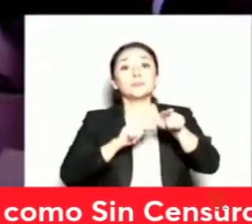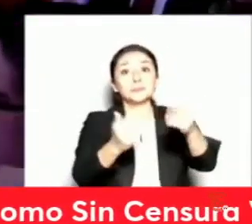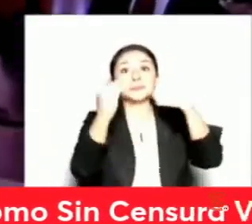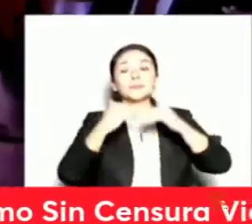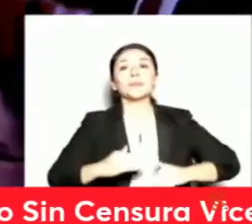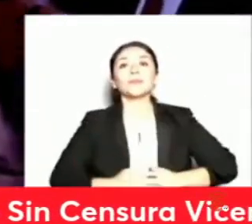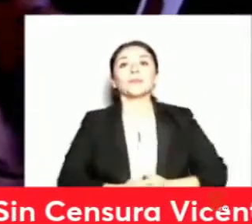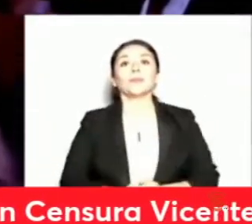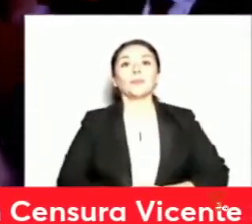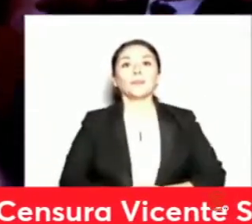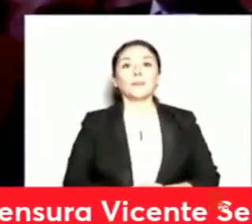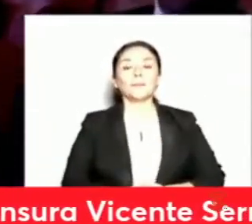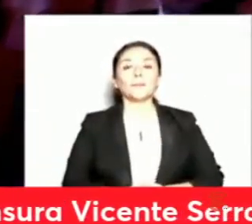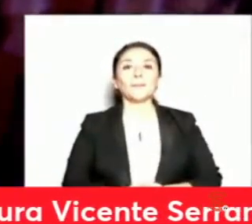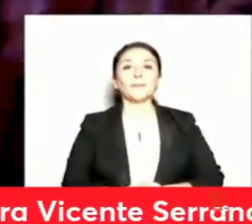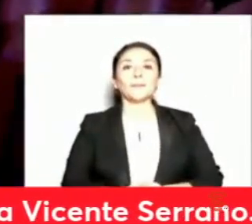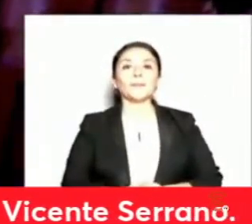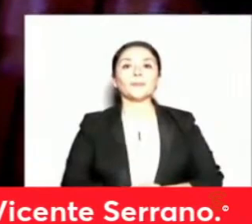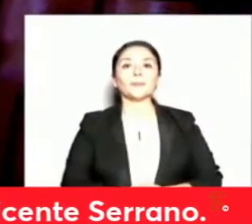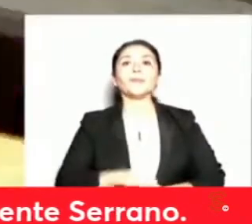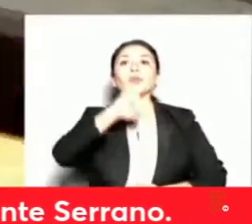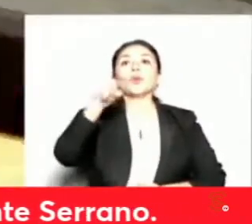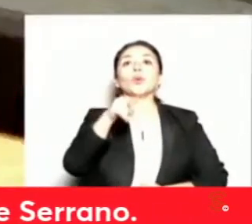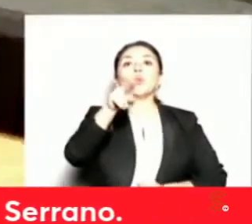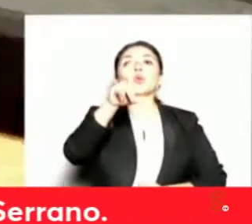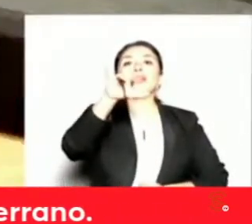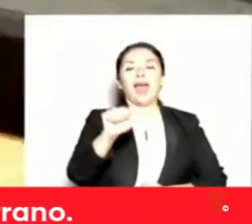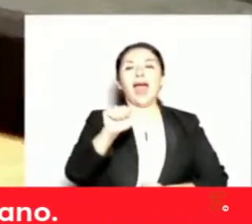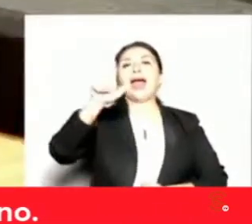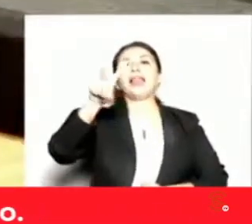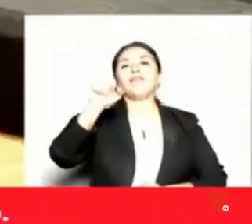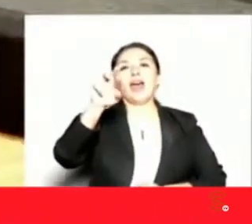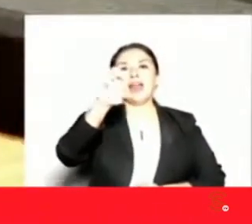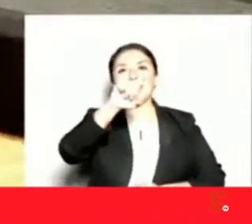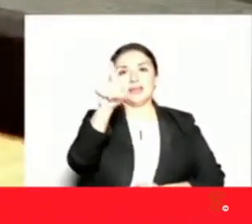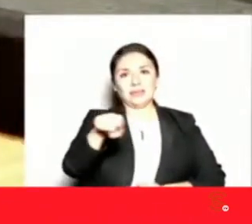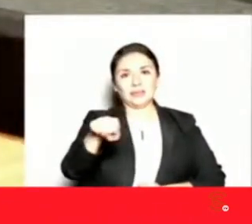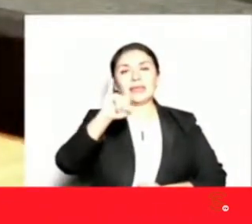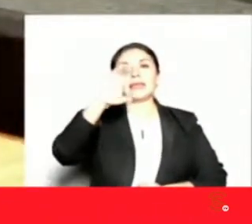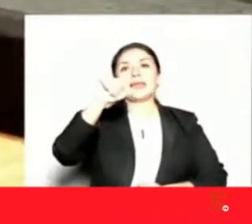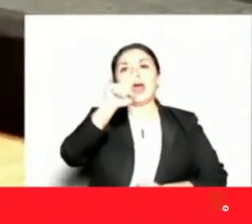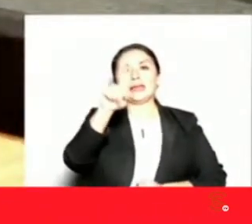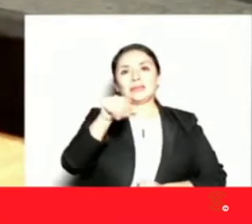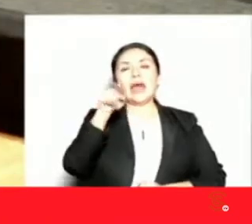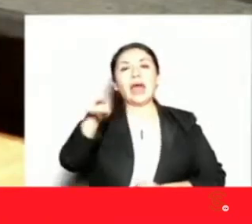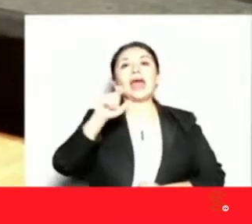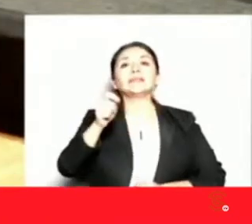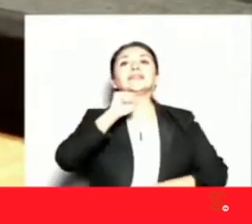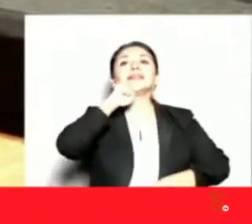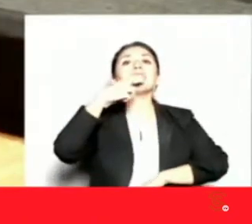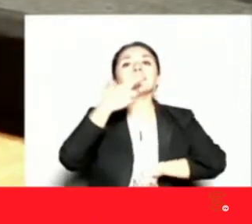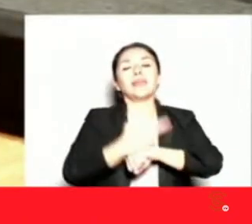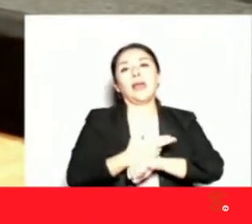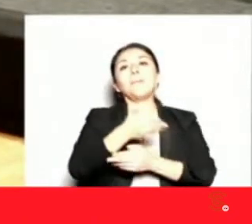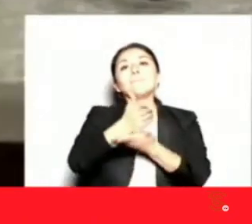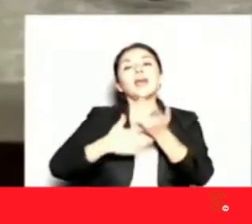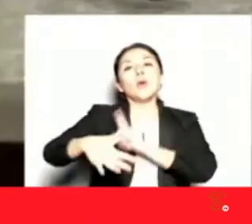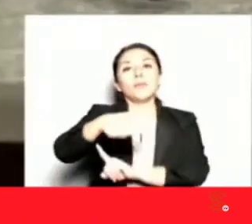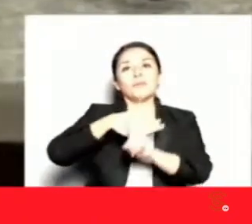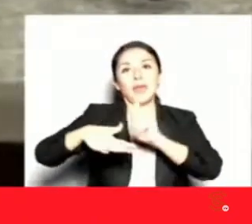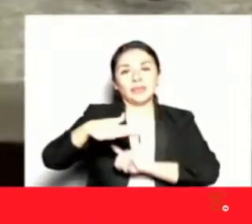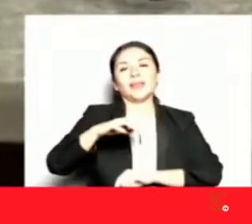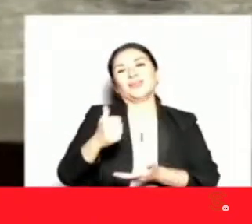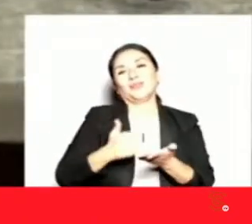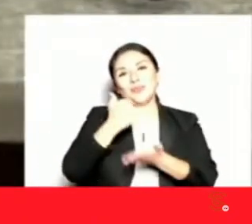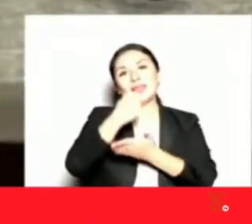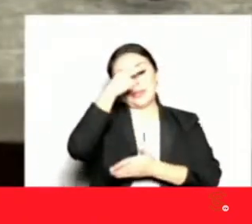Continuamos con Julia Álvarez y Casa. Ella será la secretaria de Medio Ambiente de